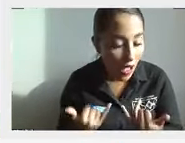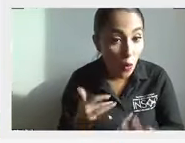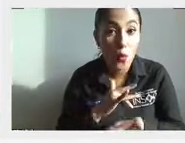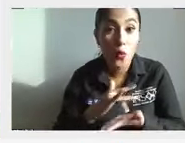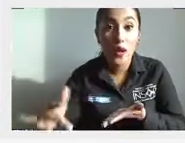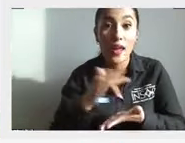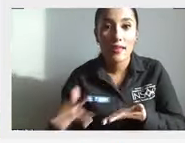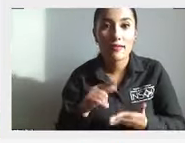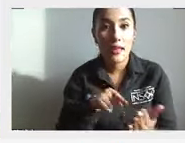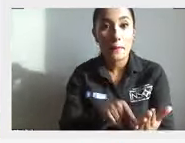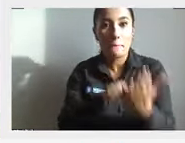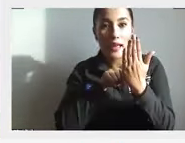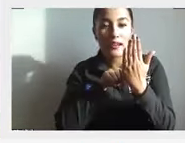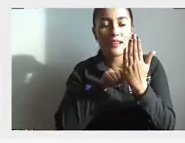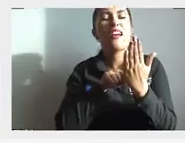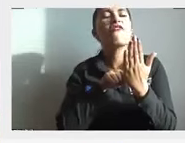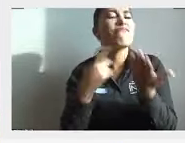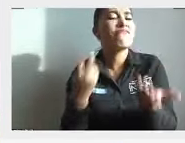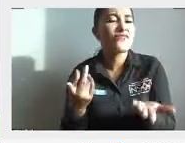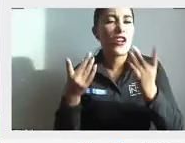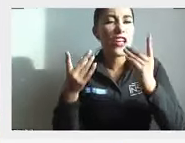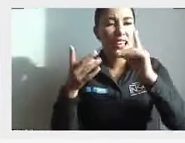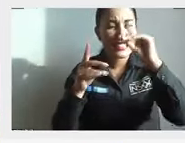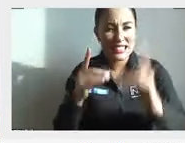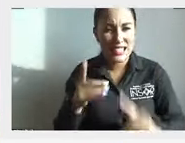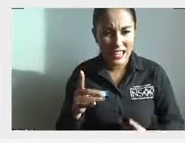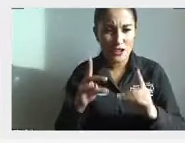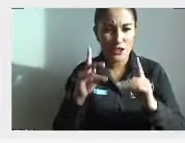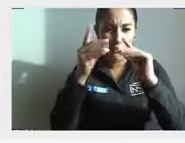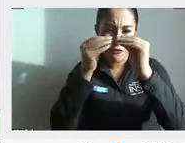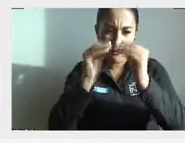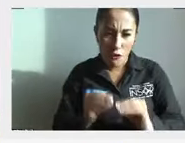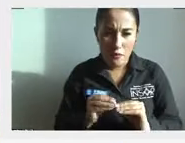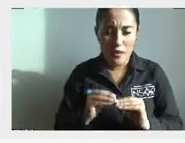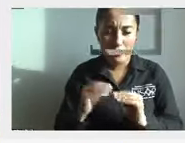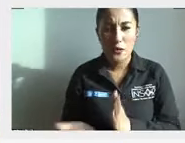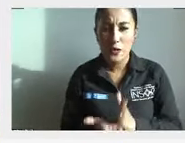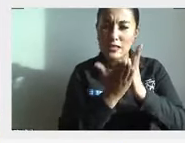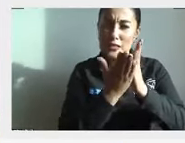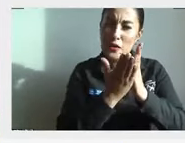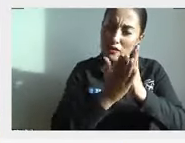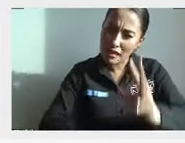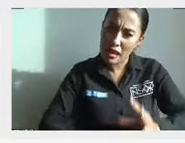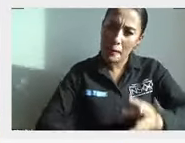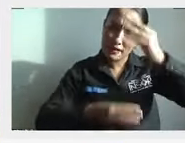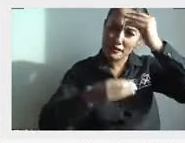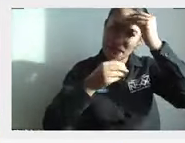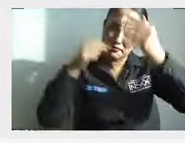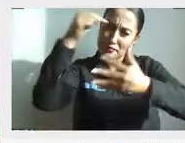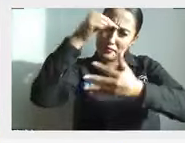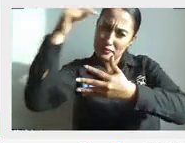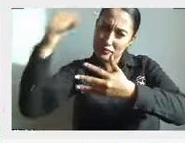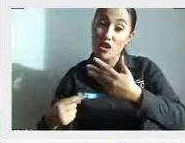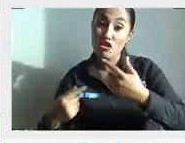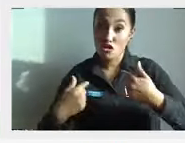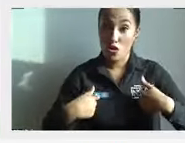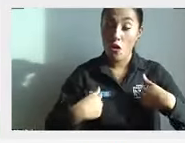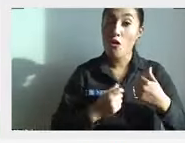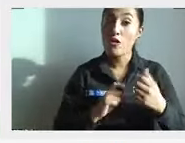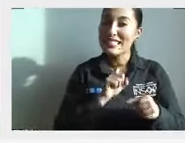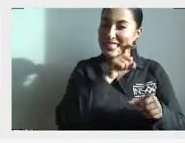de estilos de aprendizaje, de muchos recursos didácticos. Yo he estado siguiendo también unos profesores españoles que